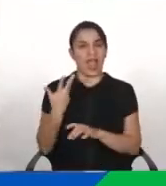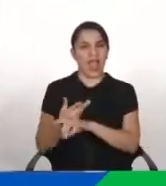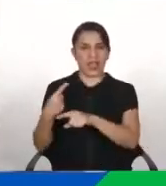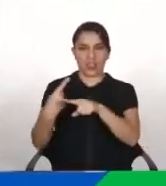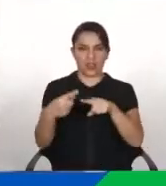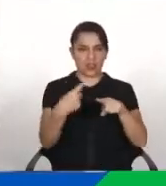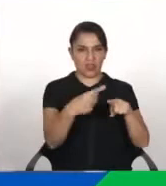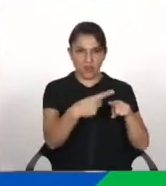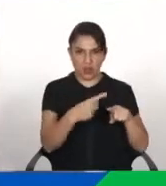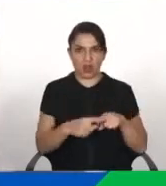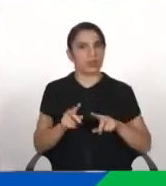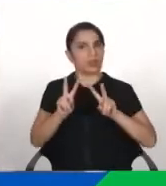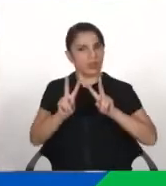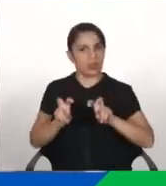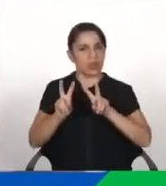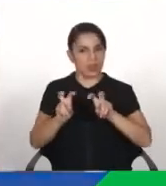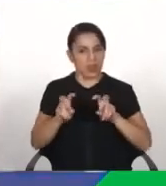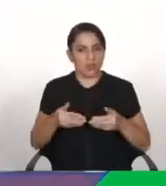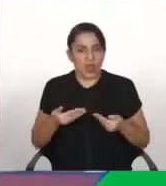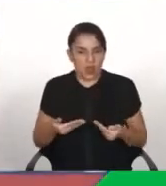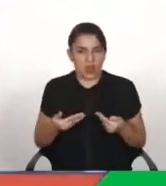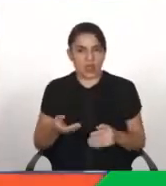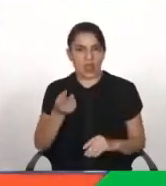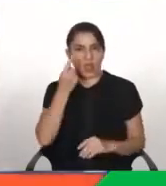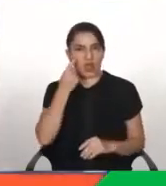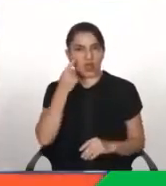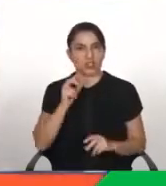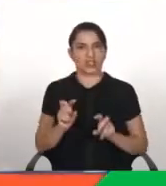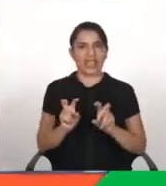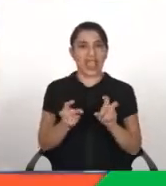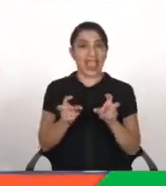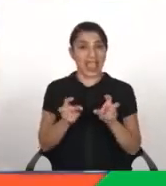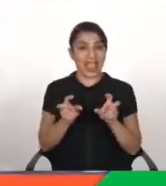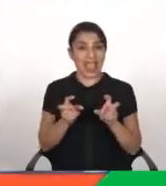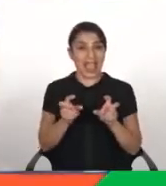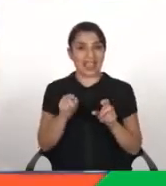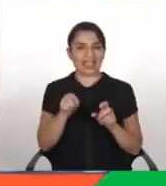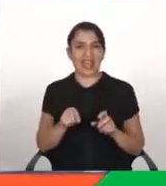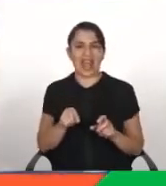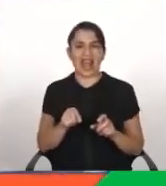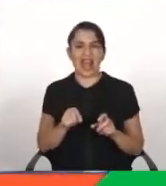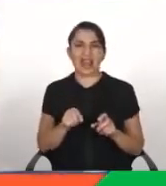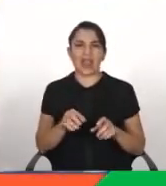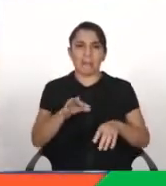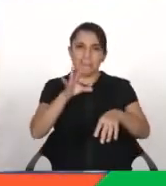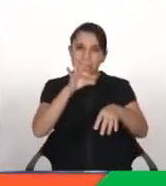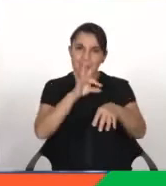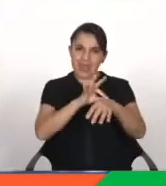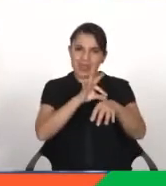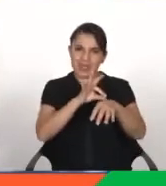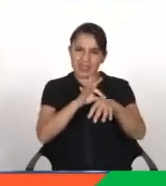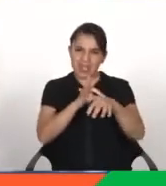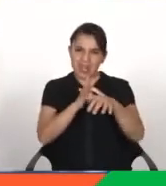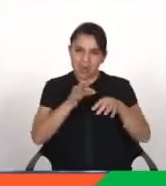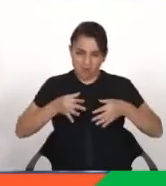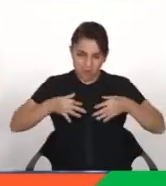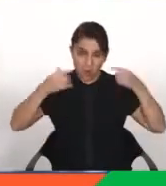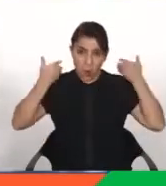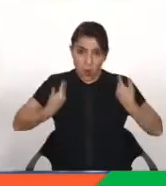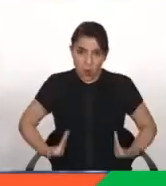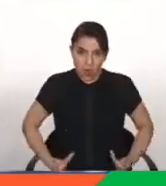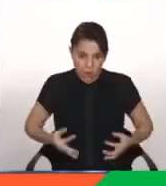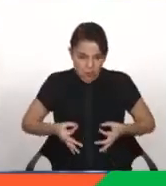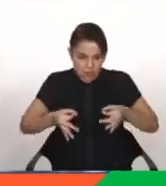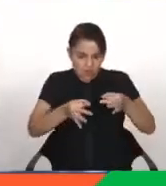es lo que vamos a ver el día de hoy. El canal más grande, pero de biomedicina. Y su nombre es Sandra, y yo sé que